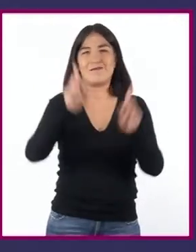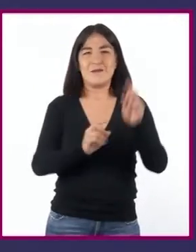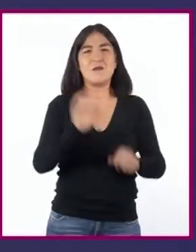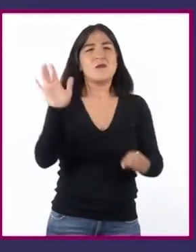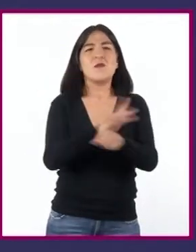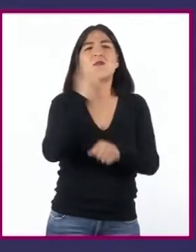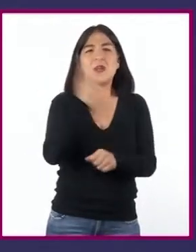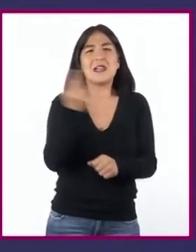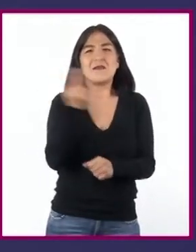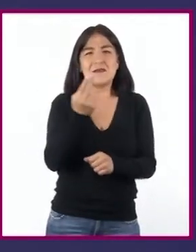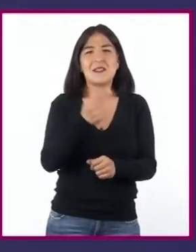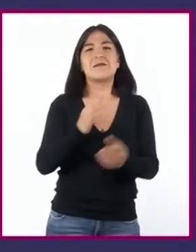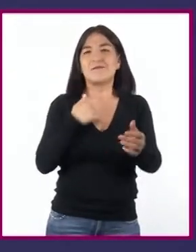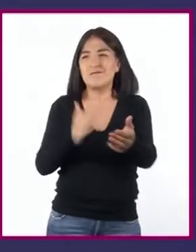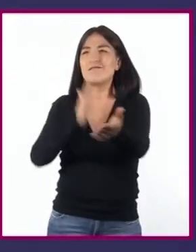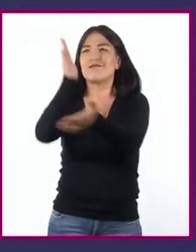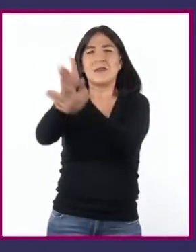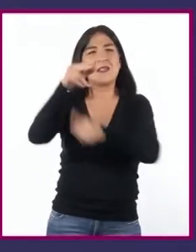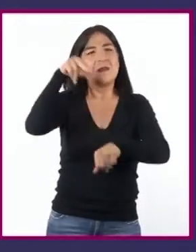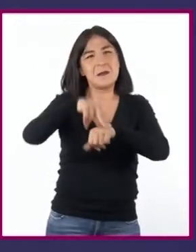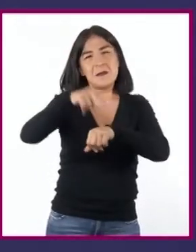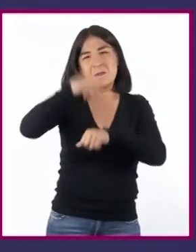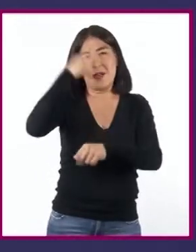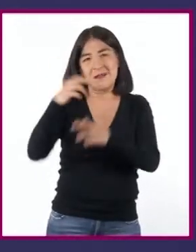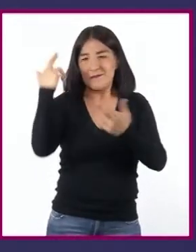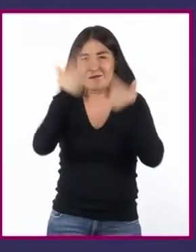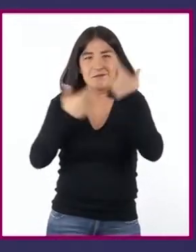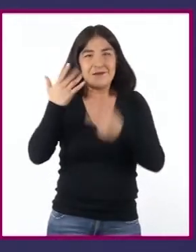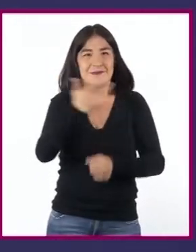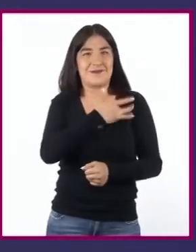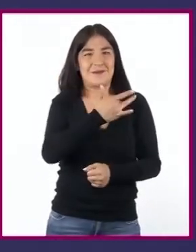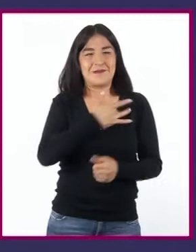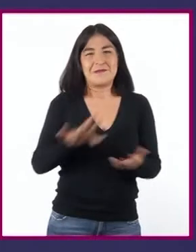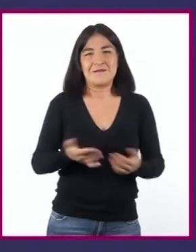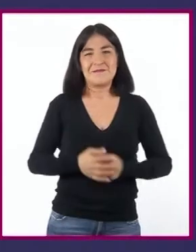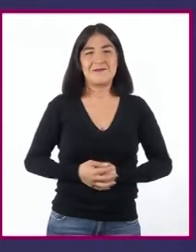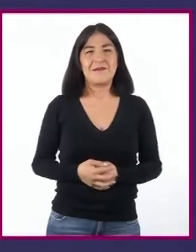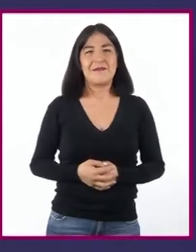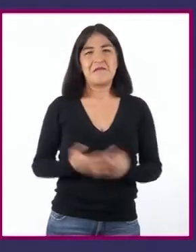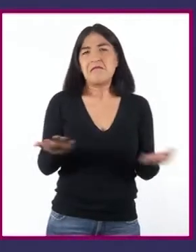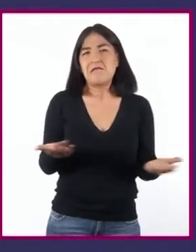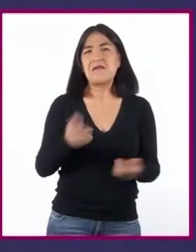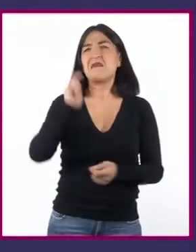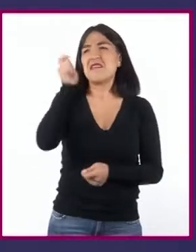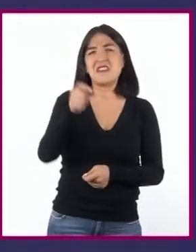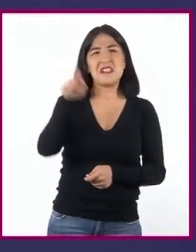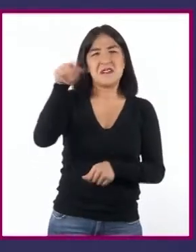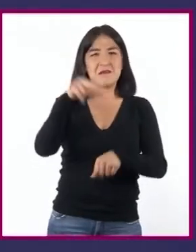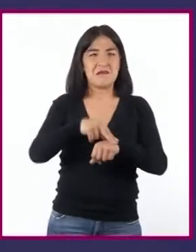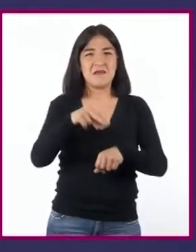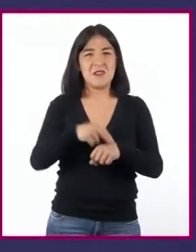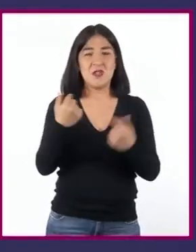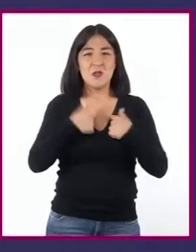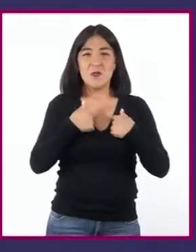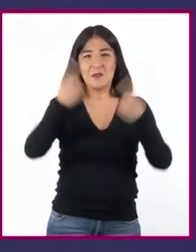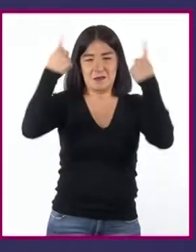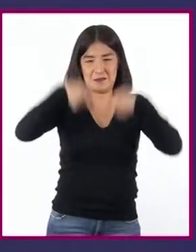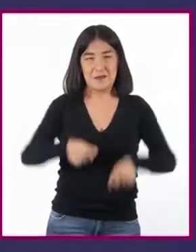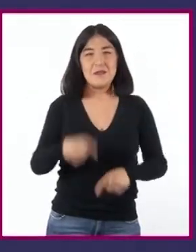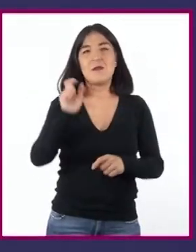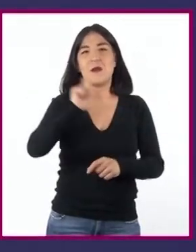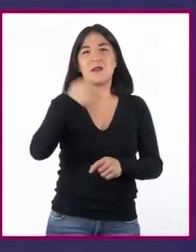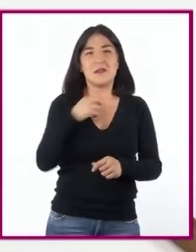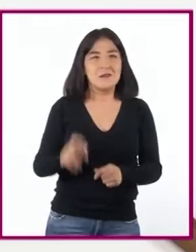¿Por qué necesito acudir al médico para que me revise el corazón? ¿Qué tiene que ver eso con mi reacción de cuando subo